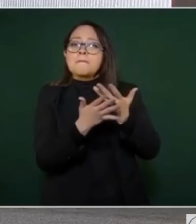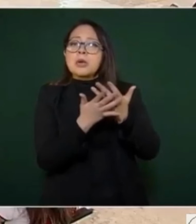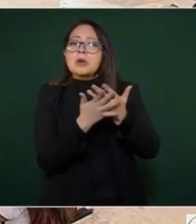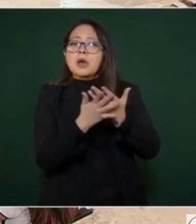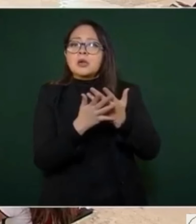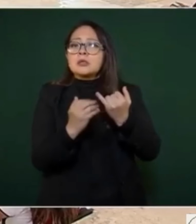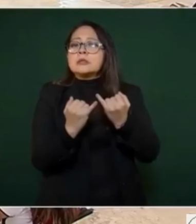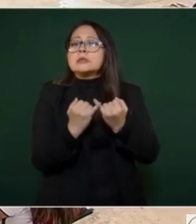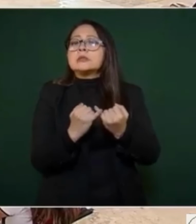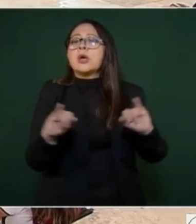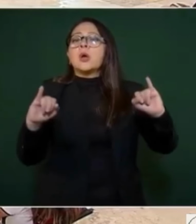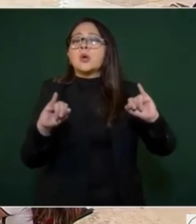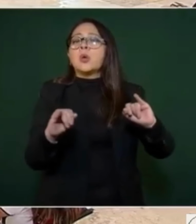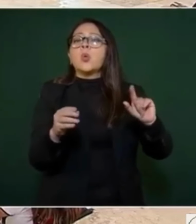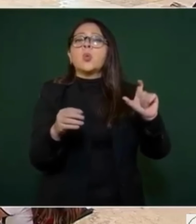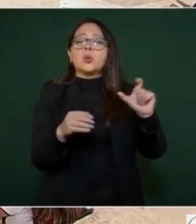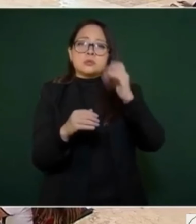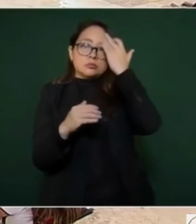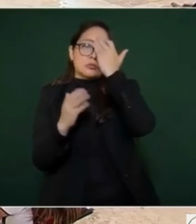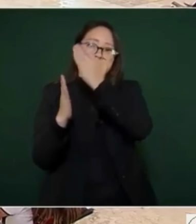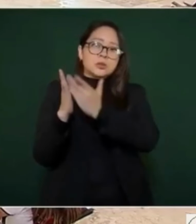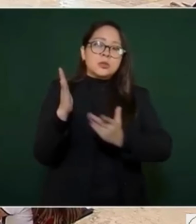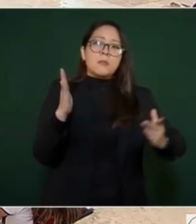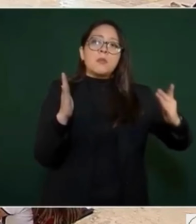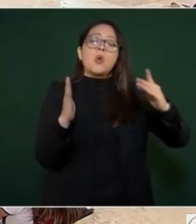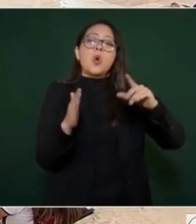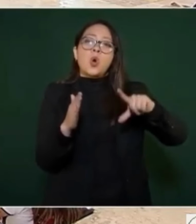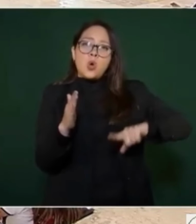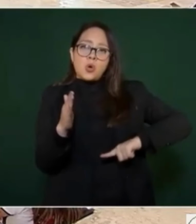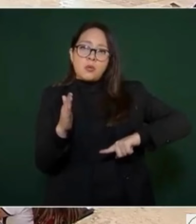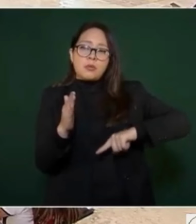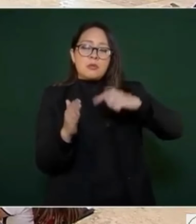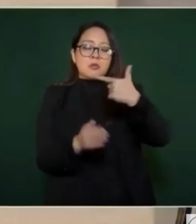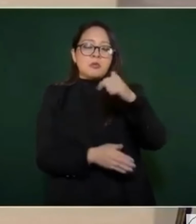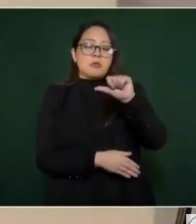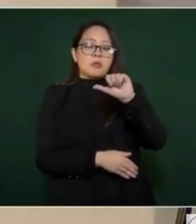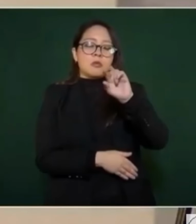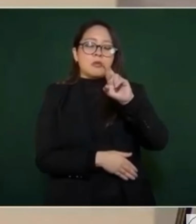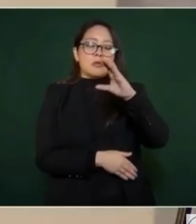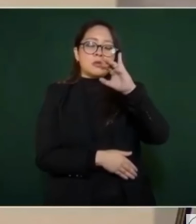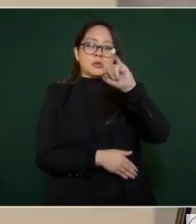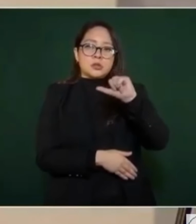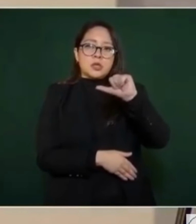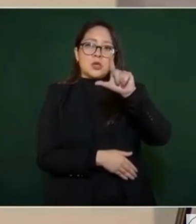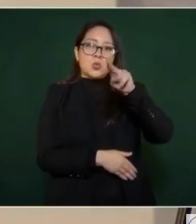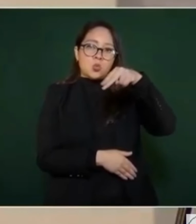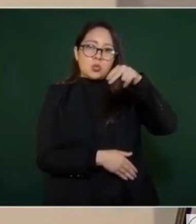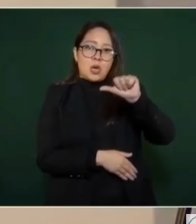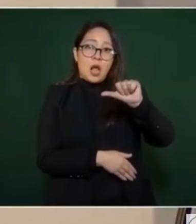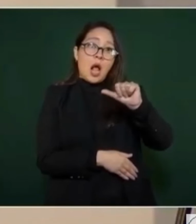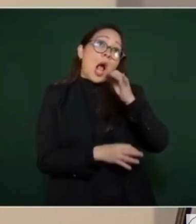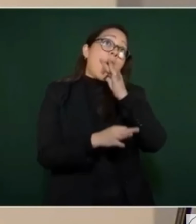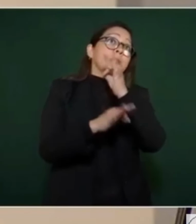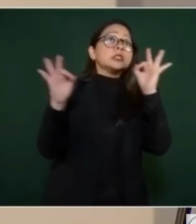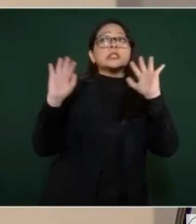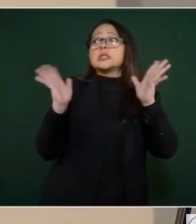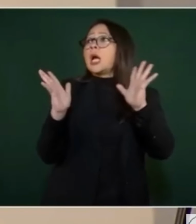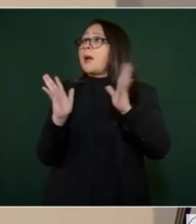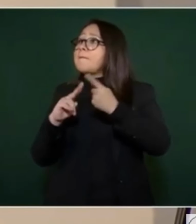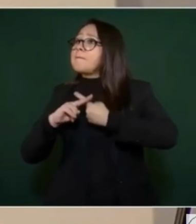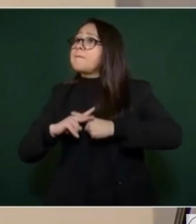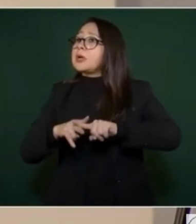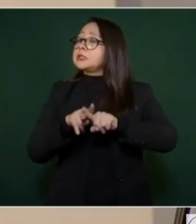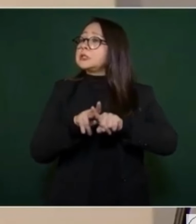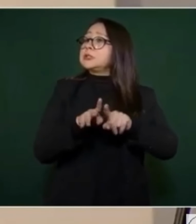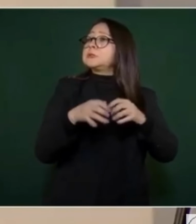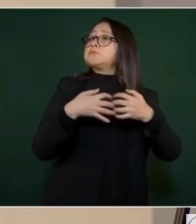en el tiempo de García Luna y se dio como que ya se había echado a andar cuando eso era